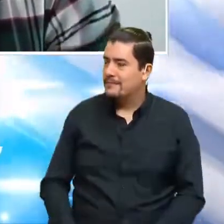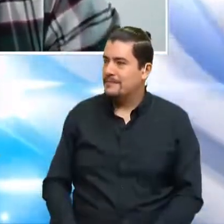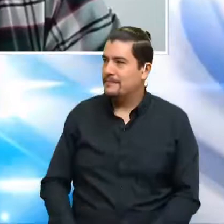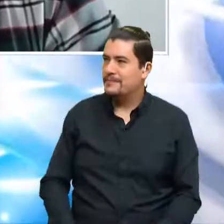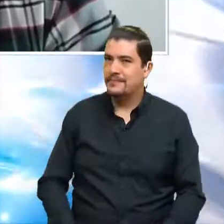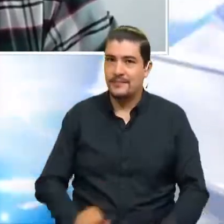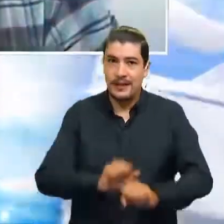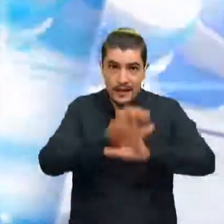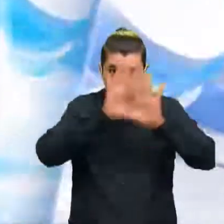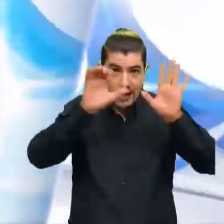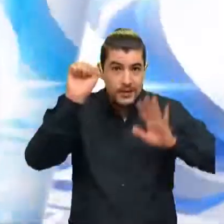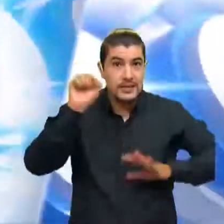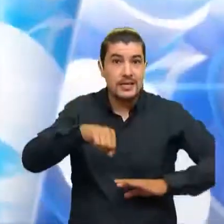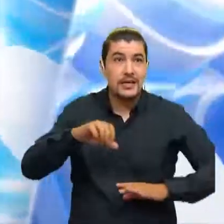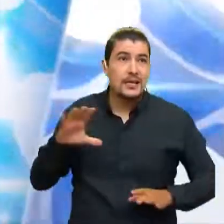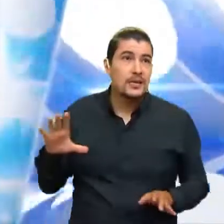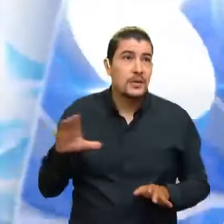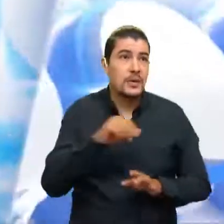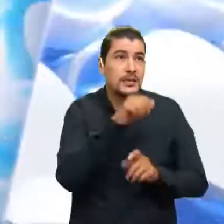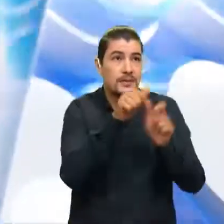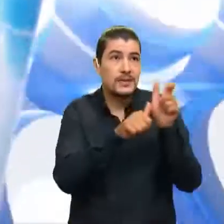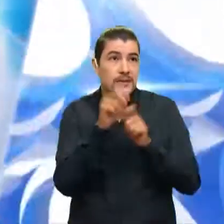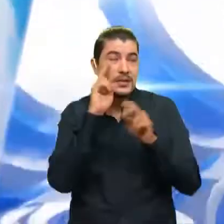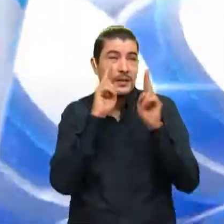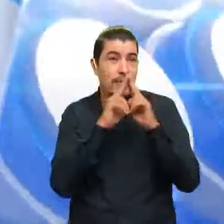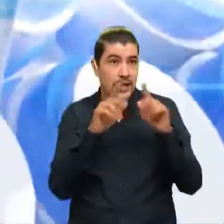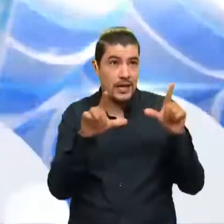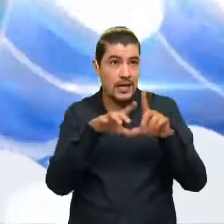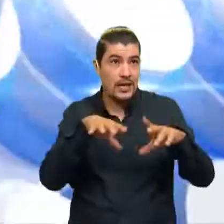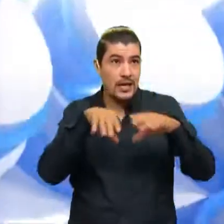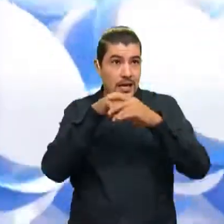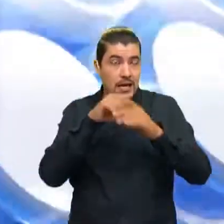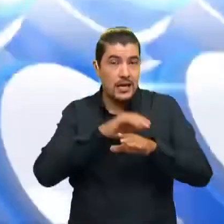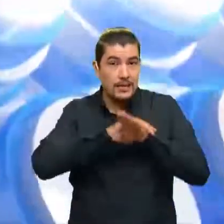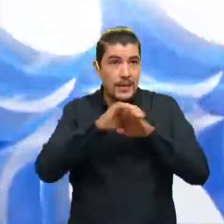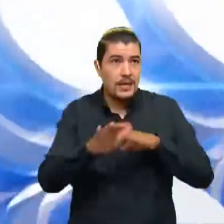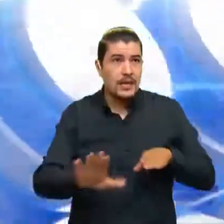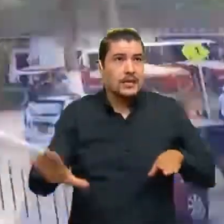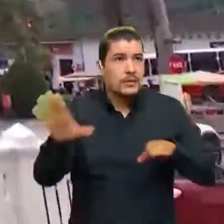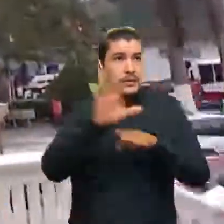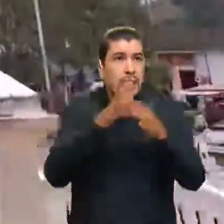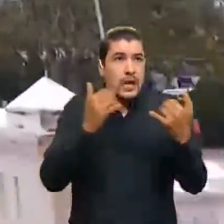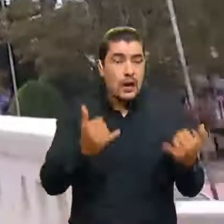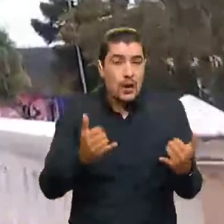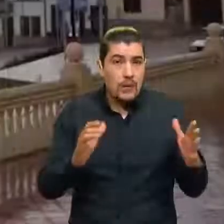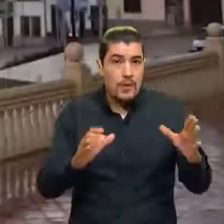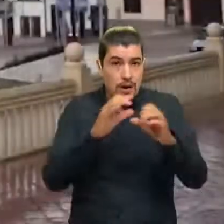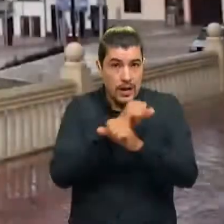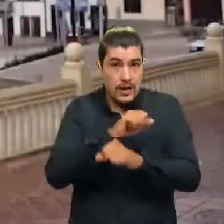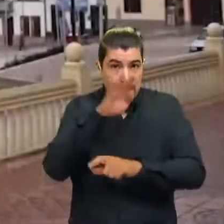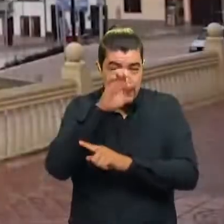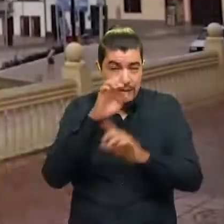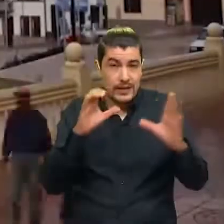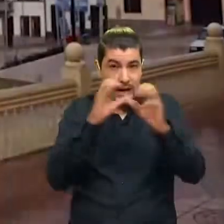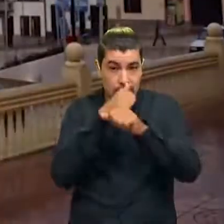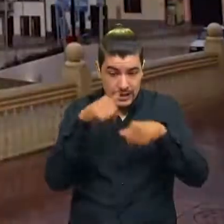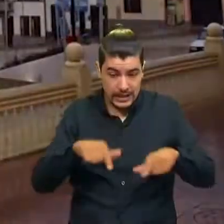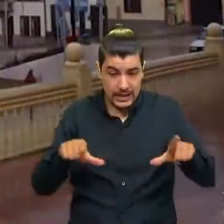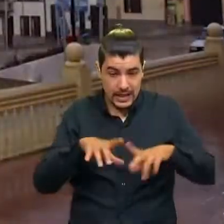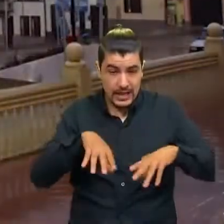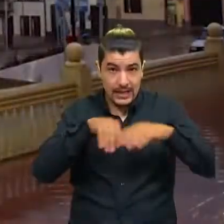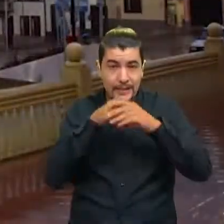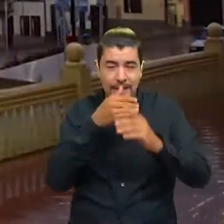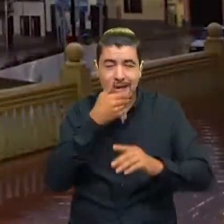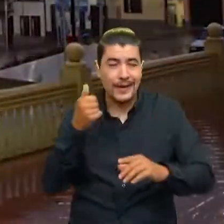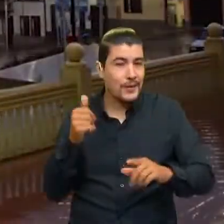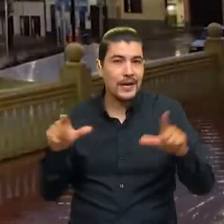Claro que sí, para toda la gente que está conectadísima a esta hora con el Canal Tro, les invitamos a que esta noche no se pierdan, 9 de la noche, aquí mismo por el mejor canal de